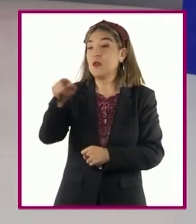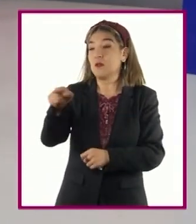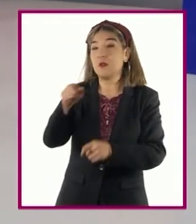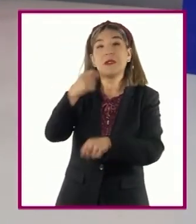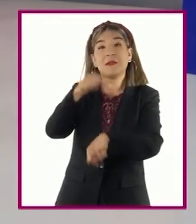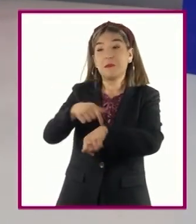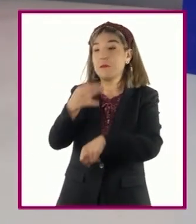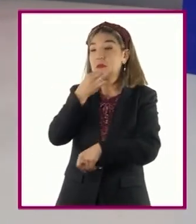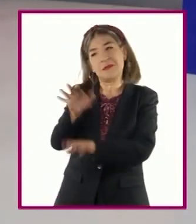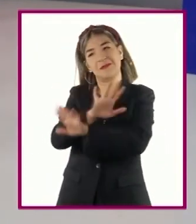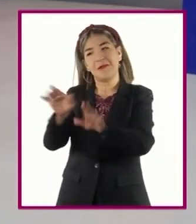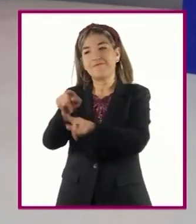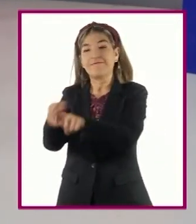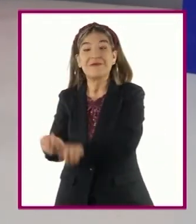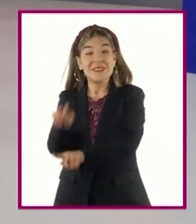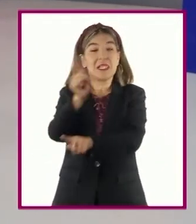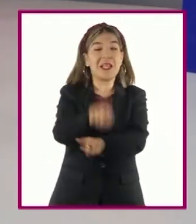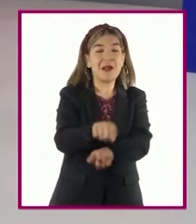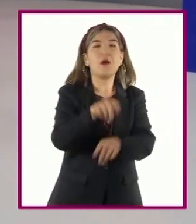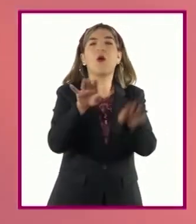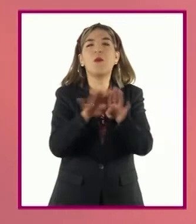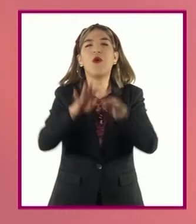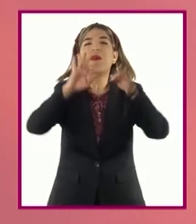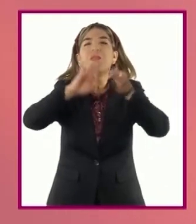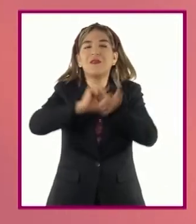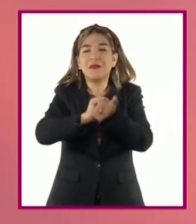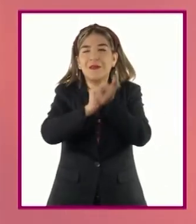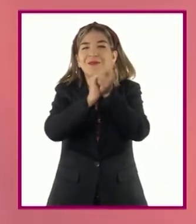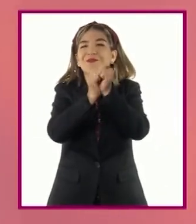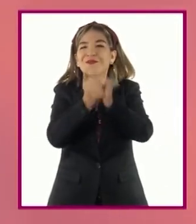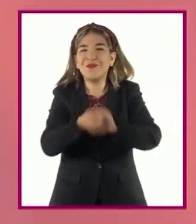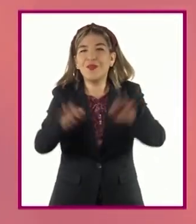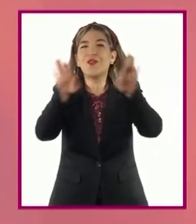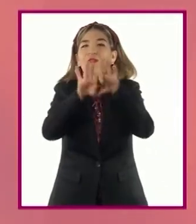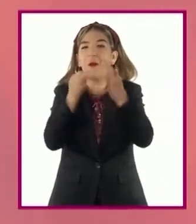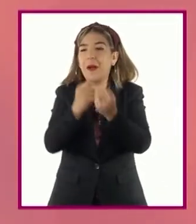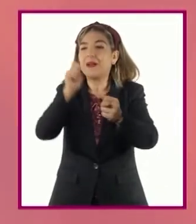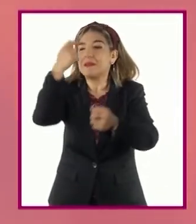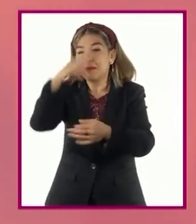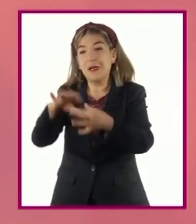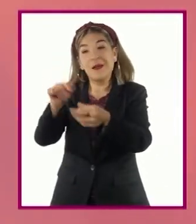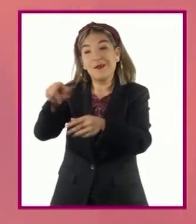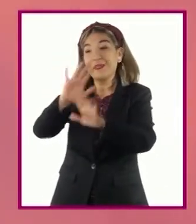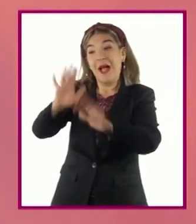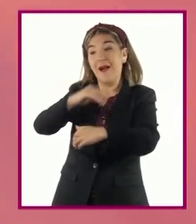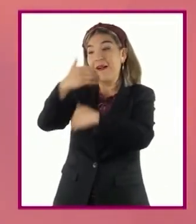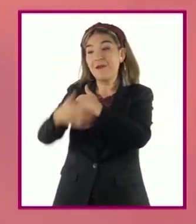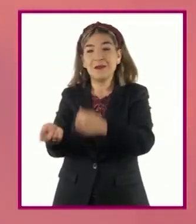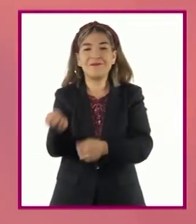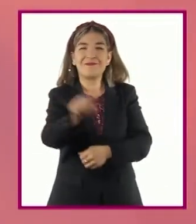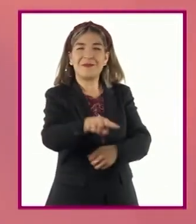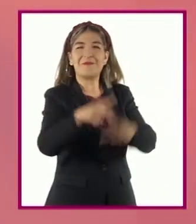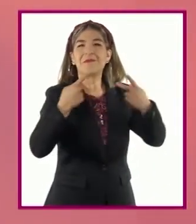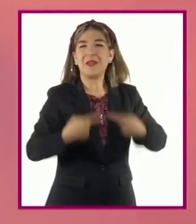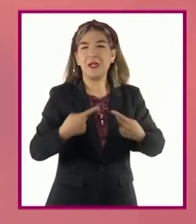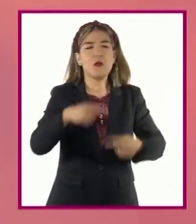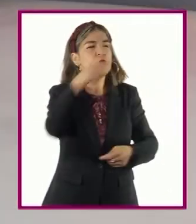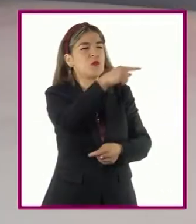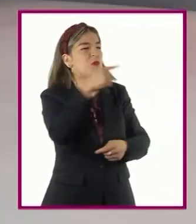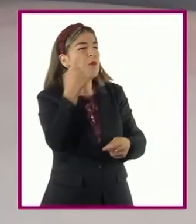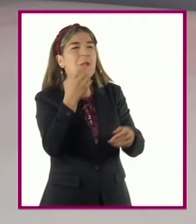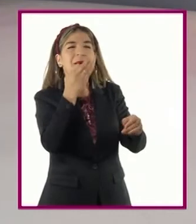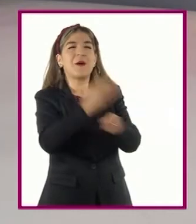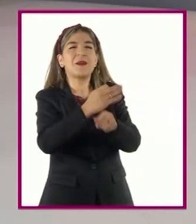persona. Enrique, ¿qué se te ocurre que puedes usar para indicar el tiempo? ¿Y